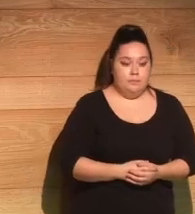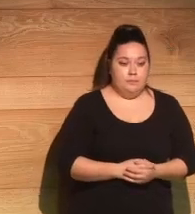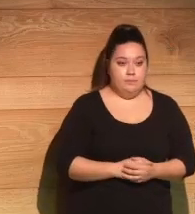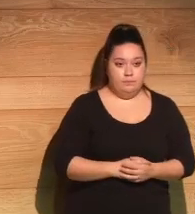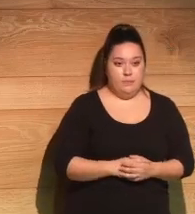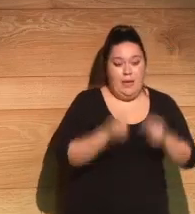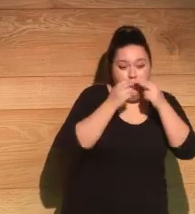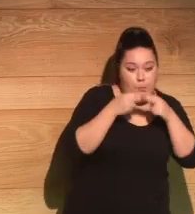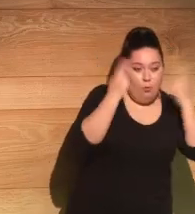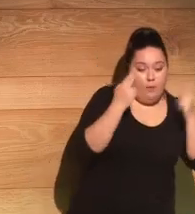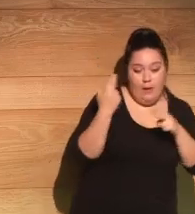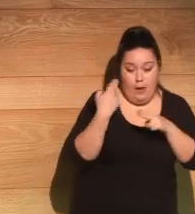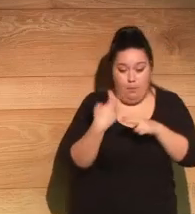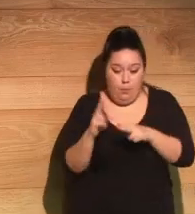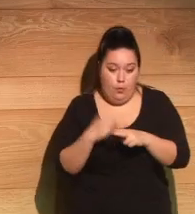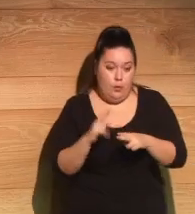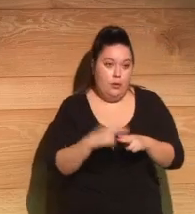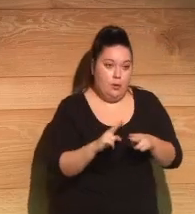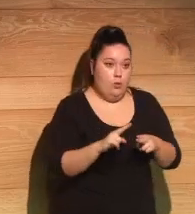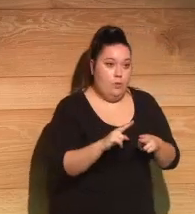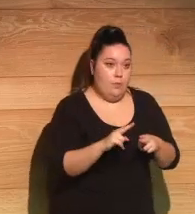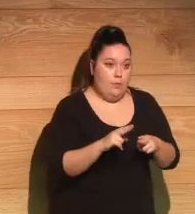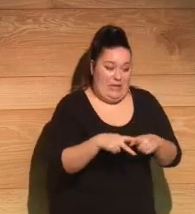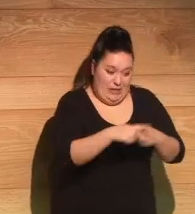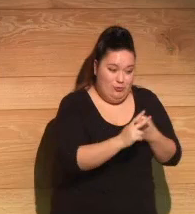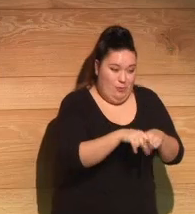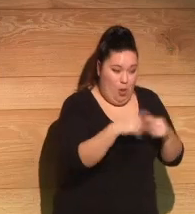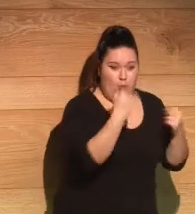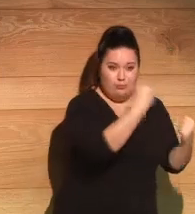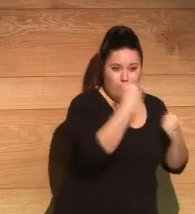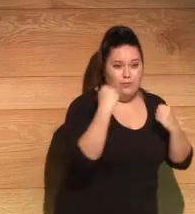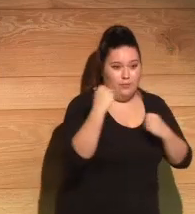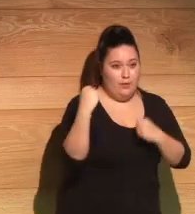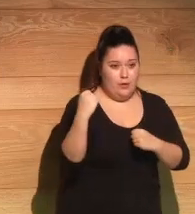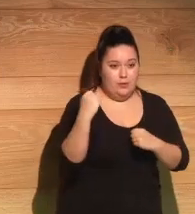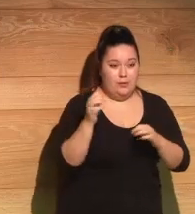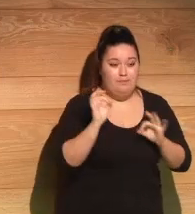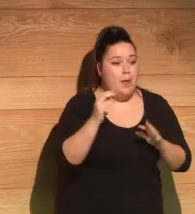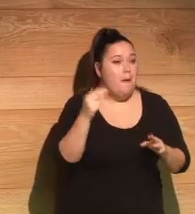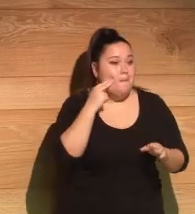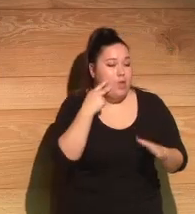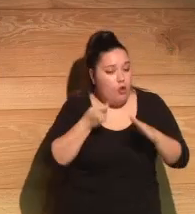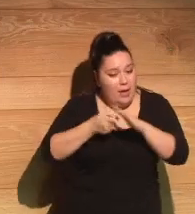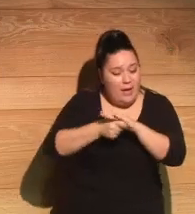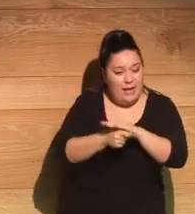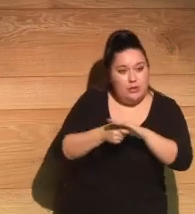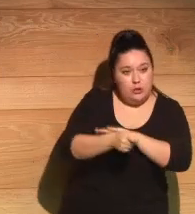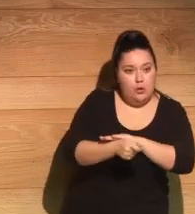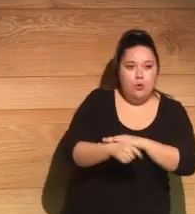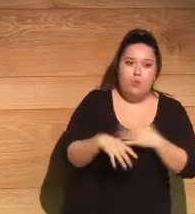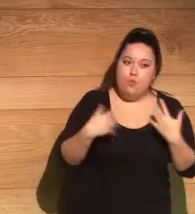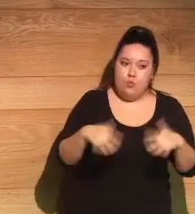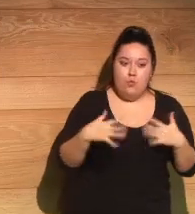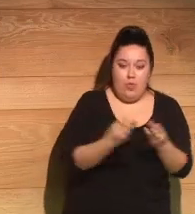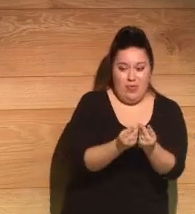pública y la acción política fuera de estos instrumentos tan poderosos de la gestión del miedo nos va a llevar mucho